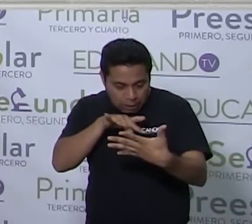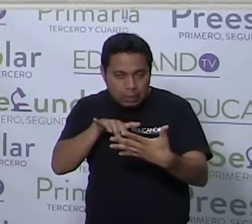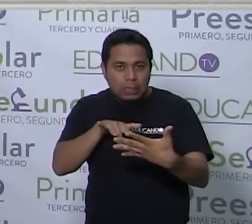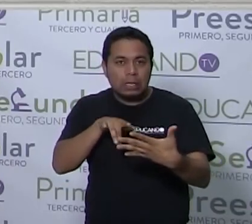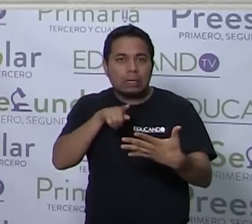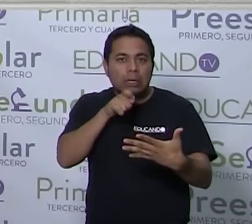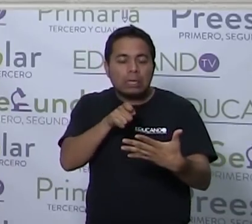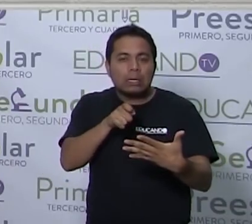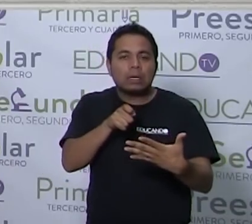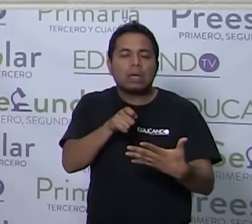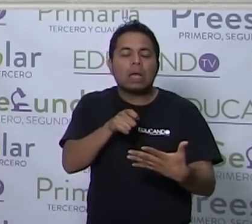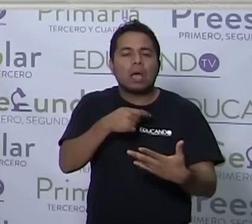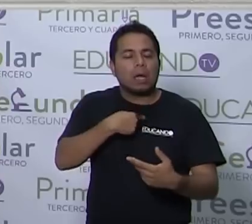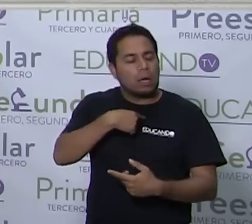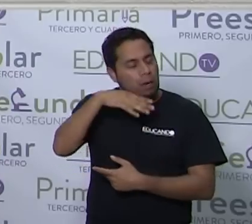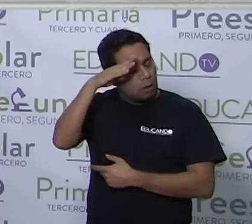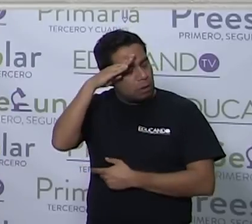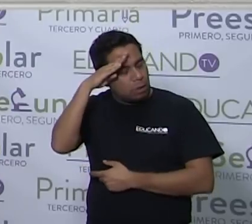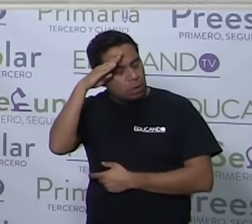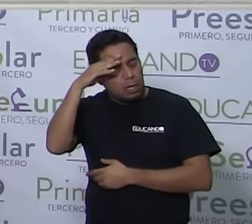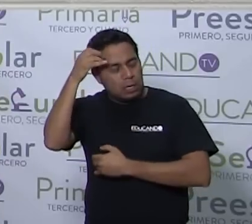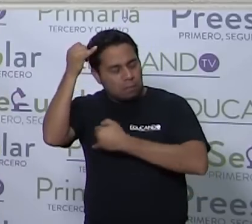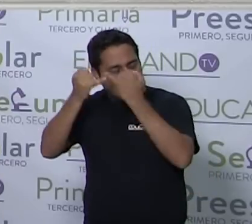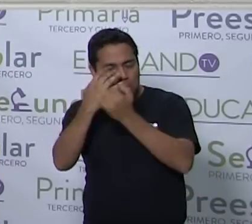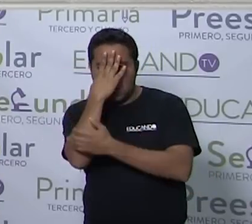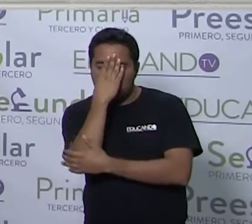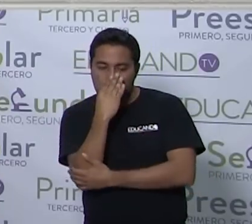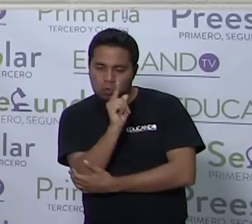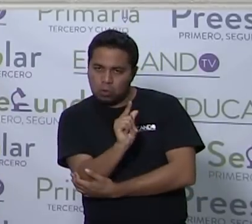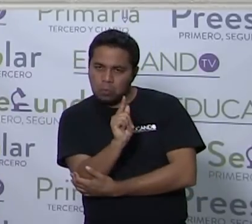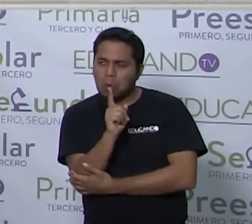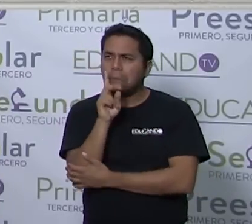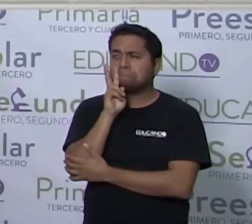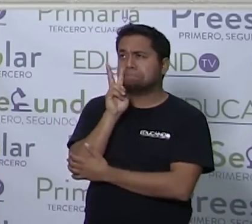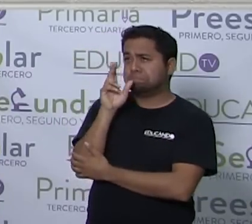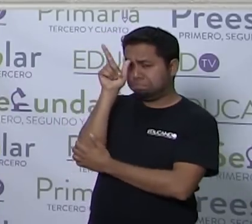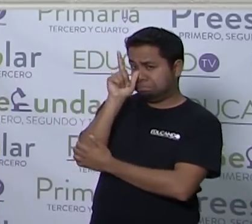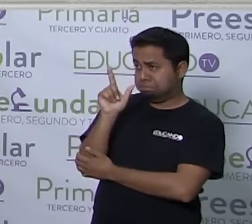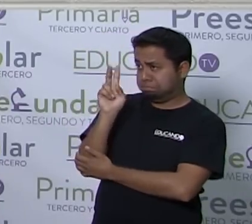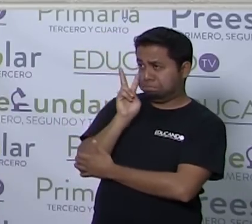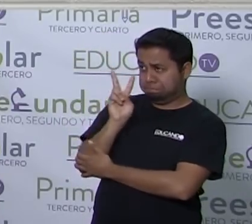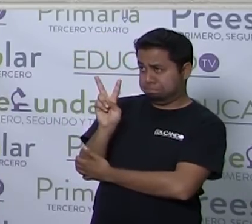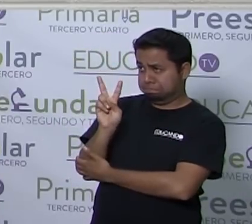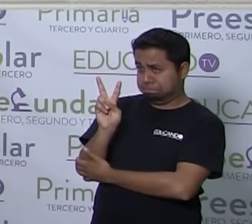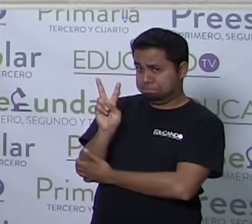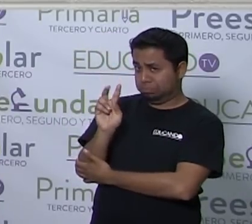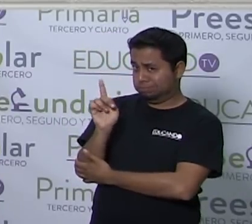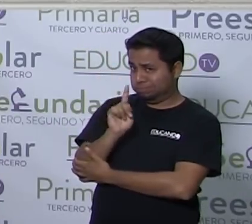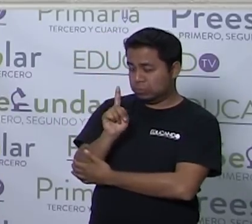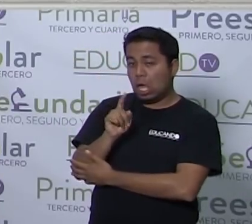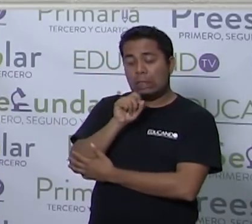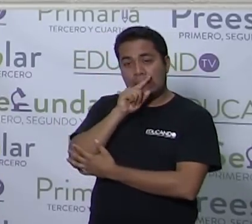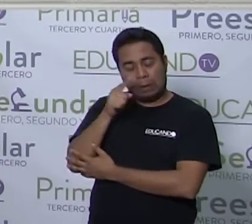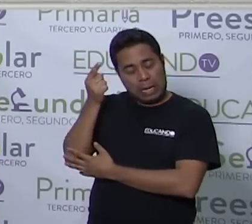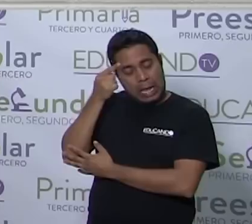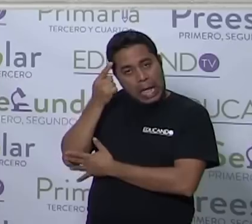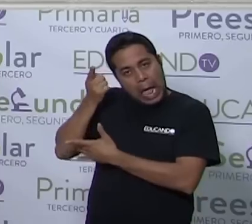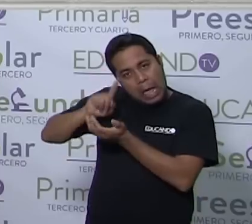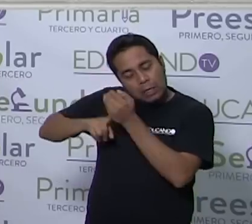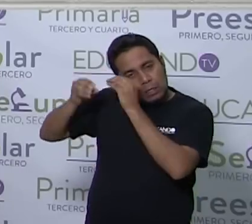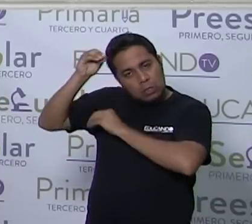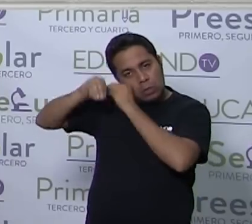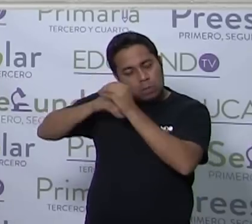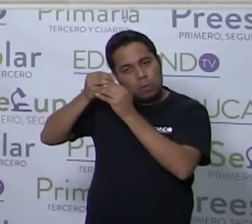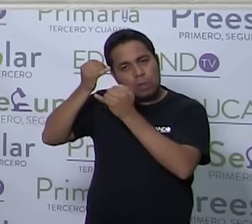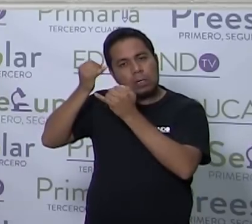no solamente se imagina al lobo observando a la luna, sino que además se imagina al lobo